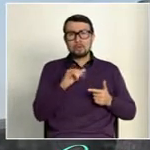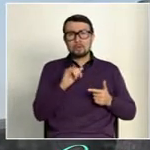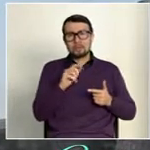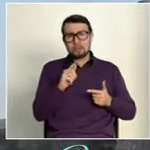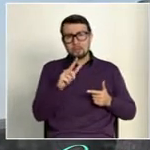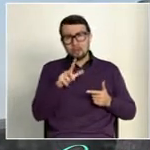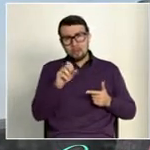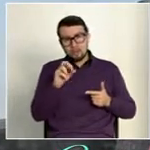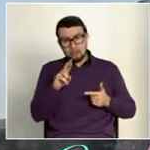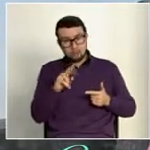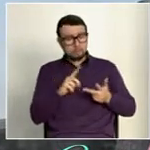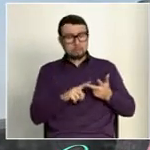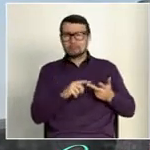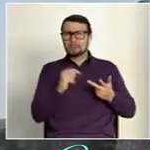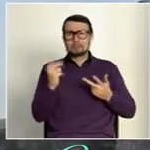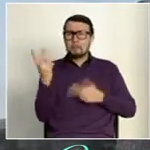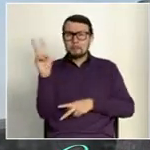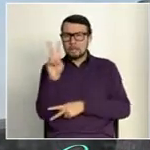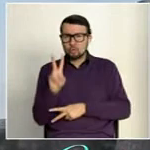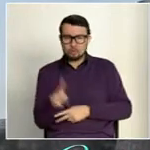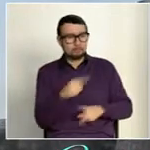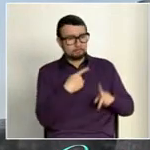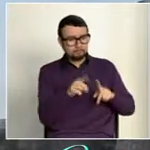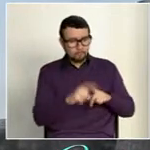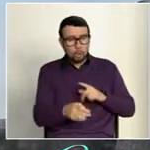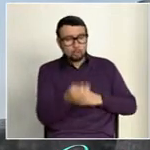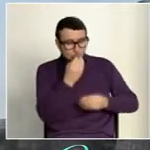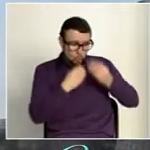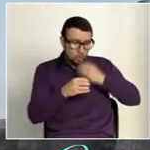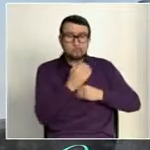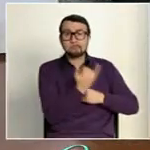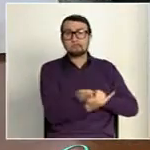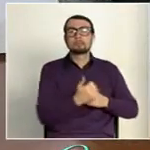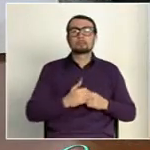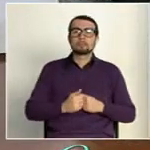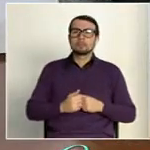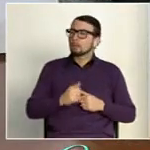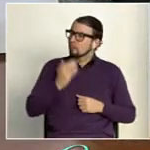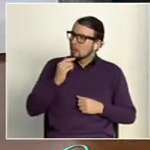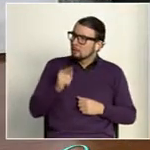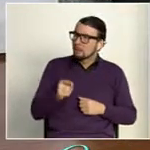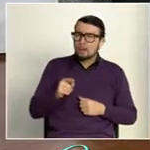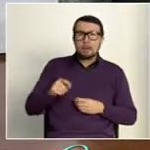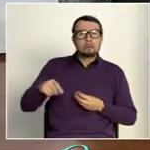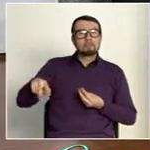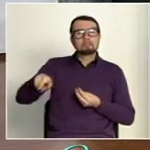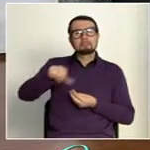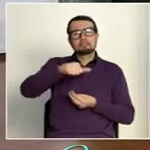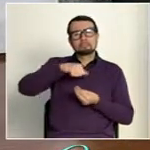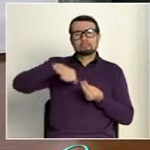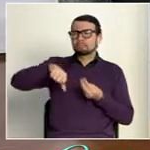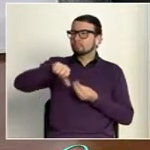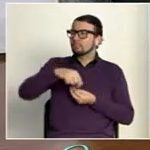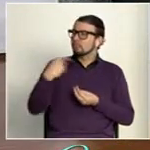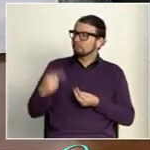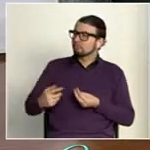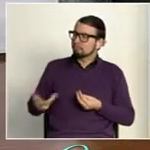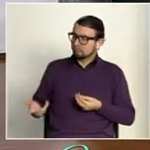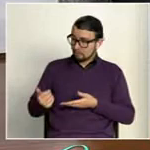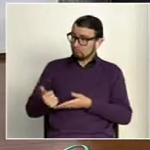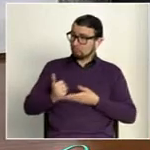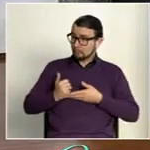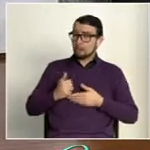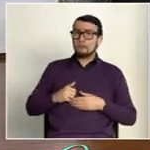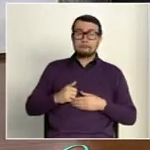son básicamente entrando en ese sabor. ¿Qué propiedades tiene el vinagre? Pues el vinagre como tal es un